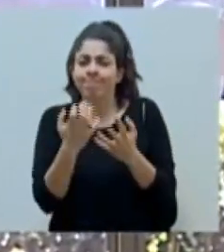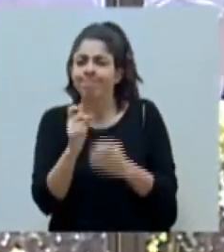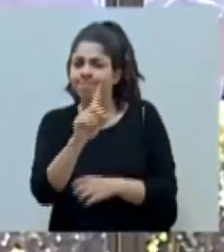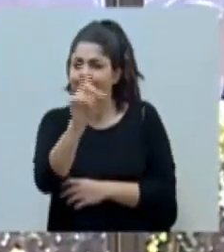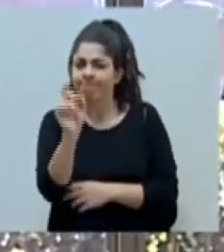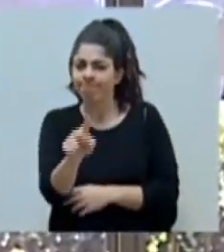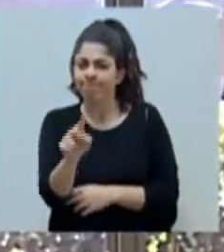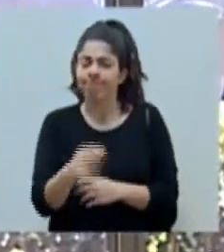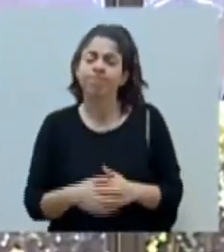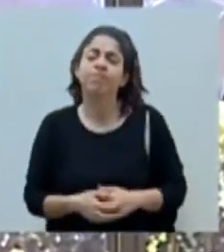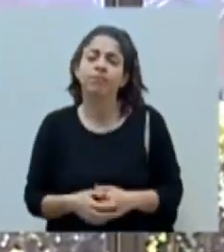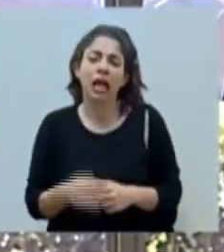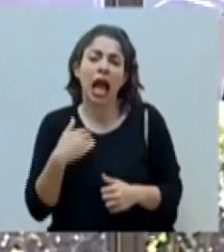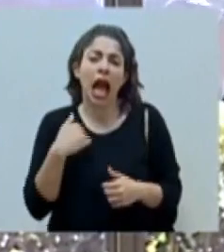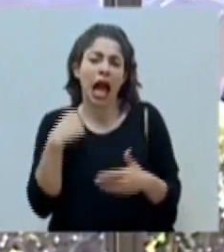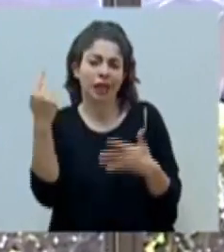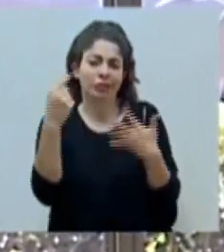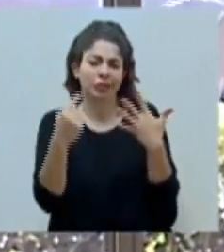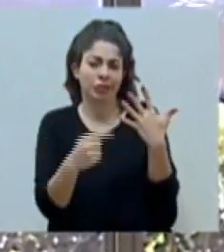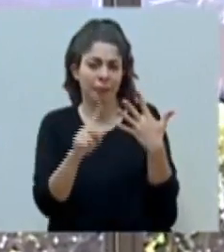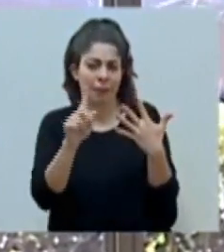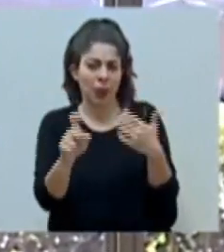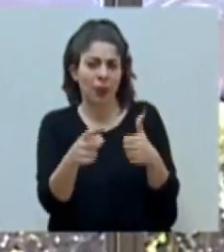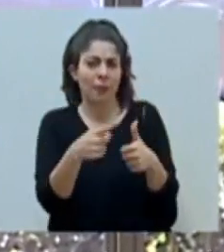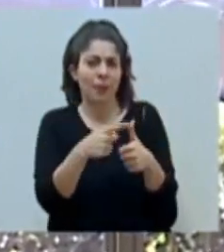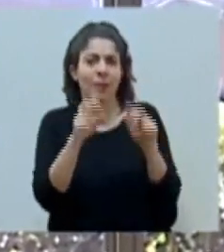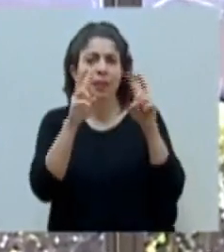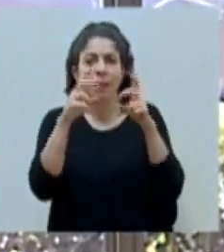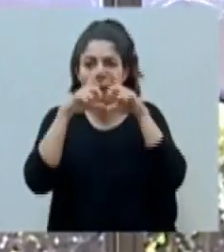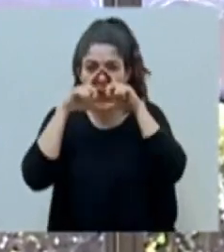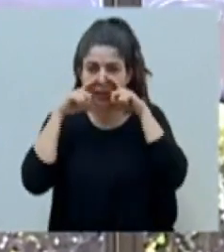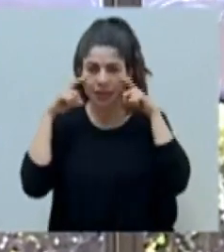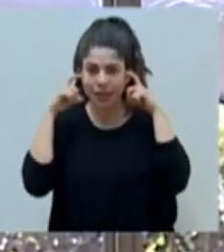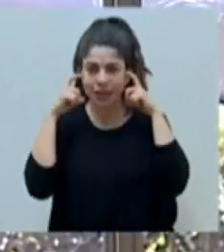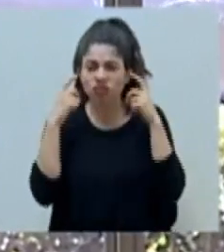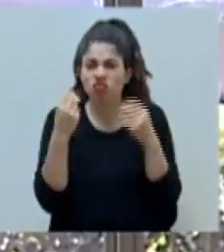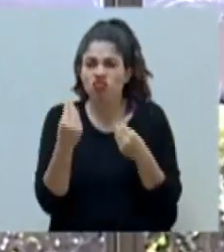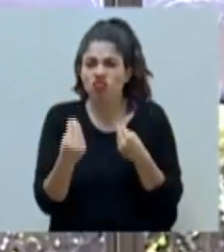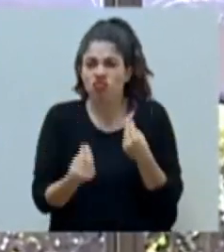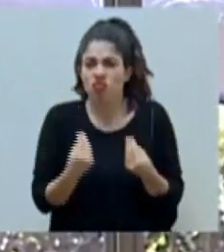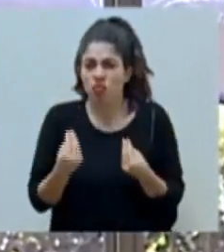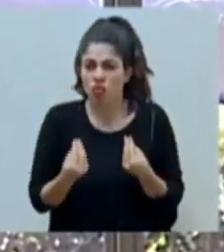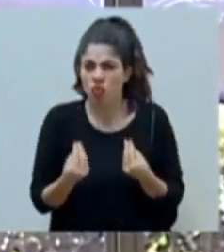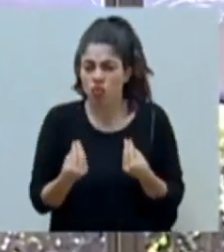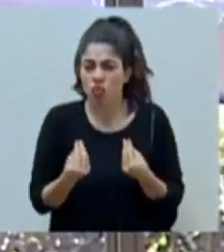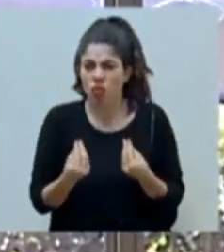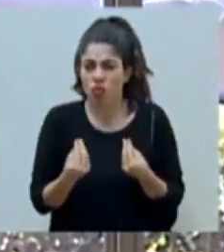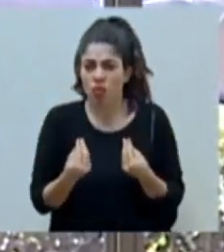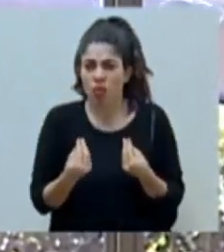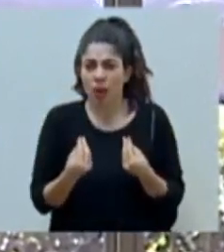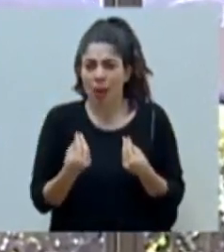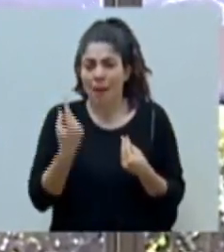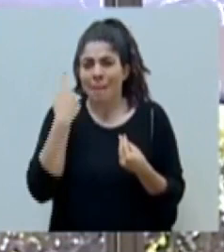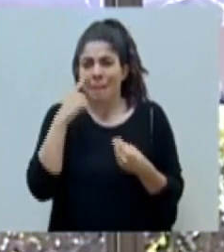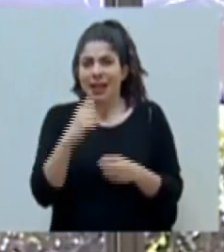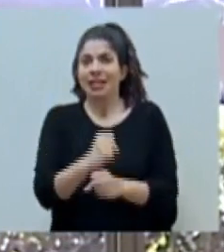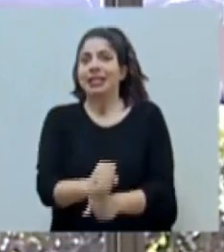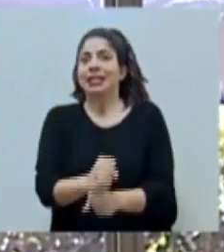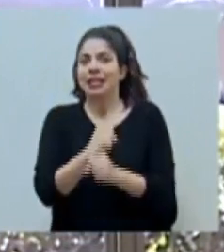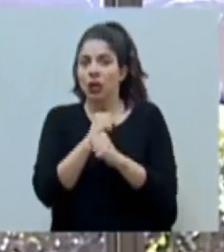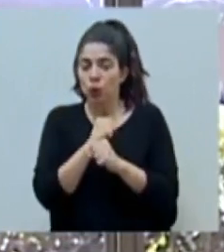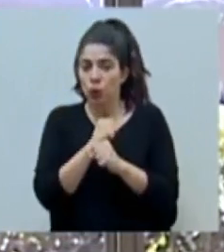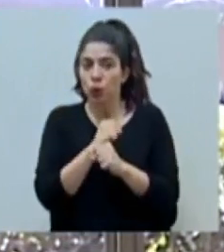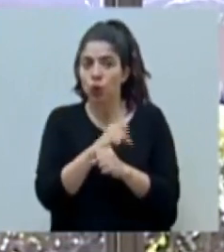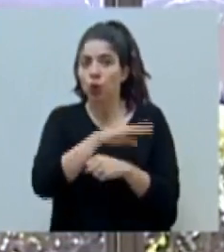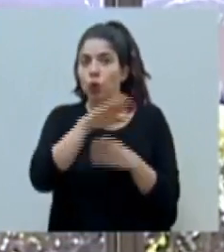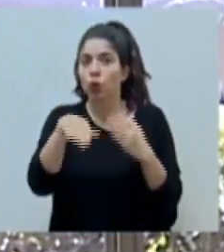consultarle, teníamos varias consultas. La primera sobre el tema de mascarillas. ¿Cómo se va a hacer para para garantizar que